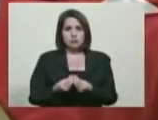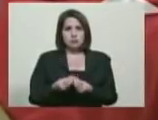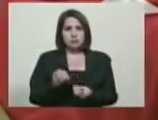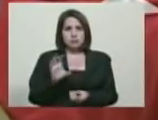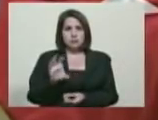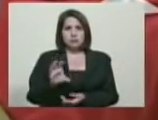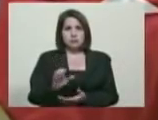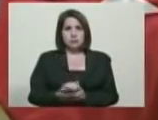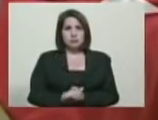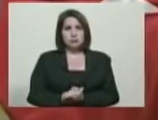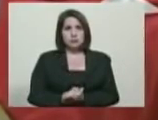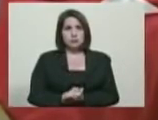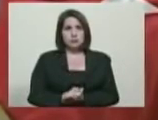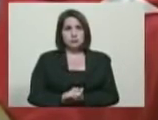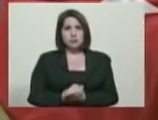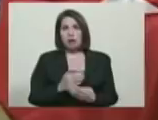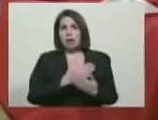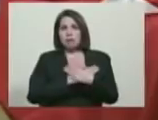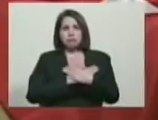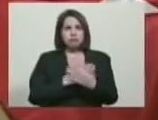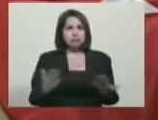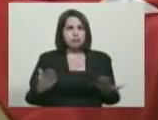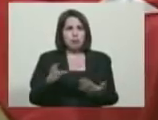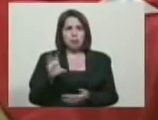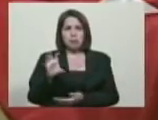amada patria venezolana.